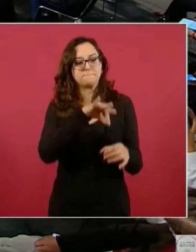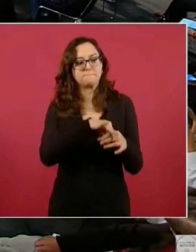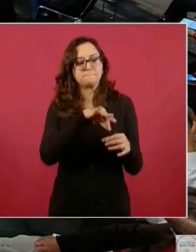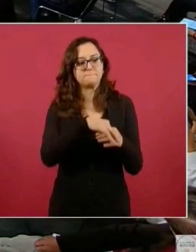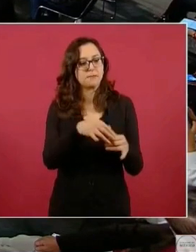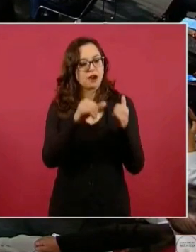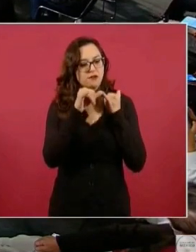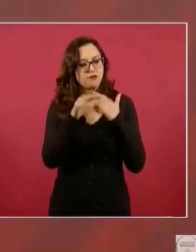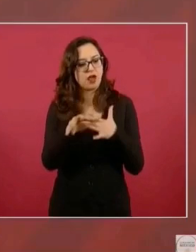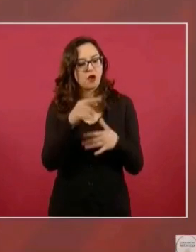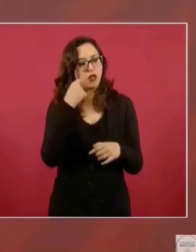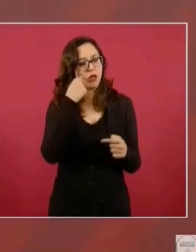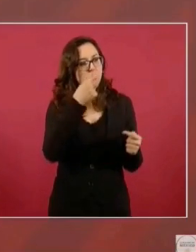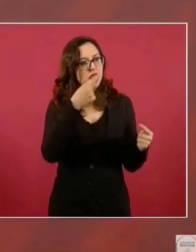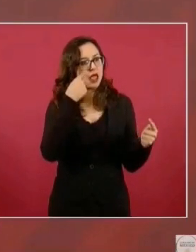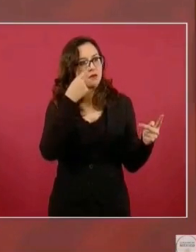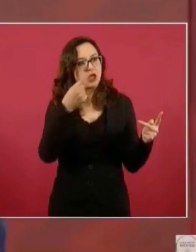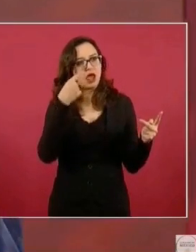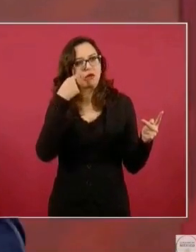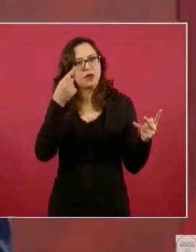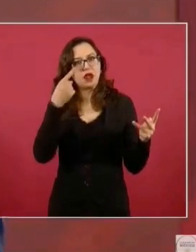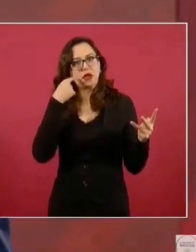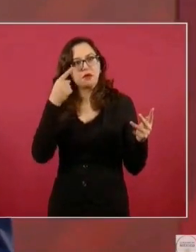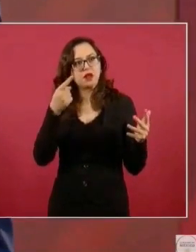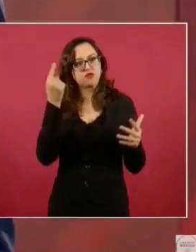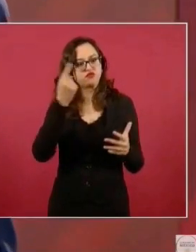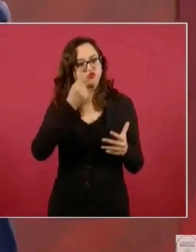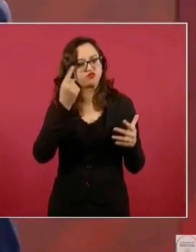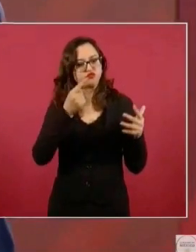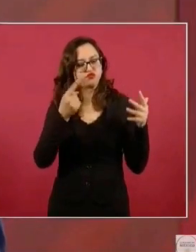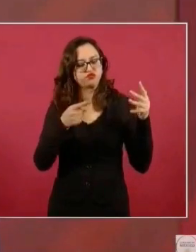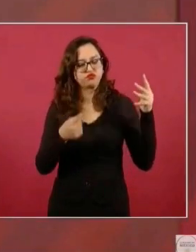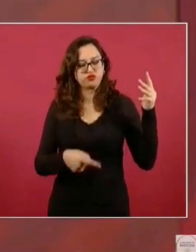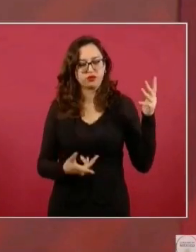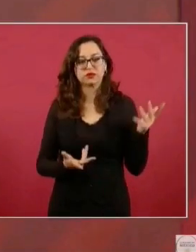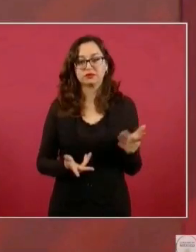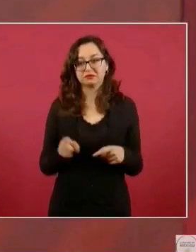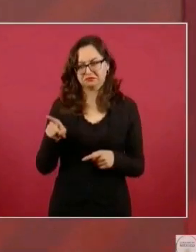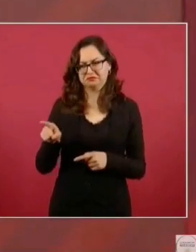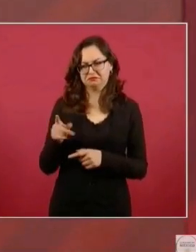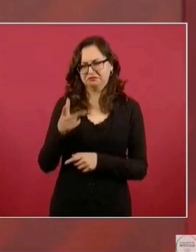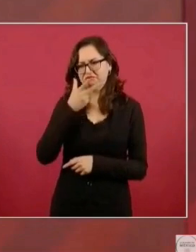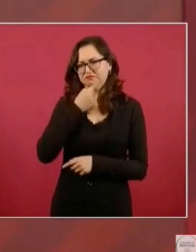acusando a Calderón del fraude.